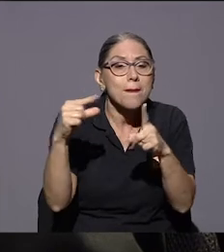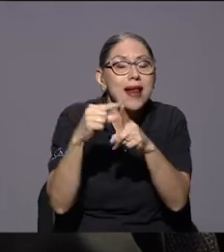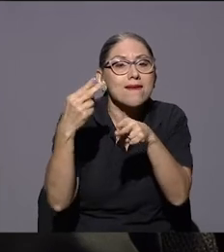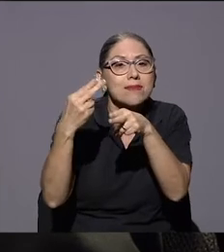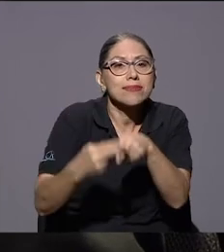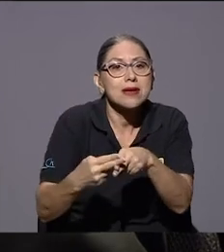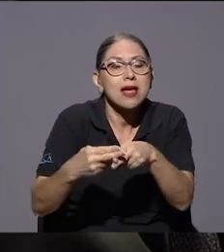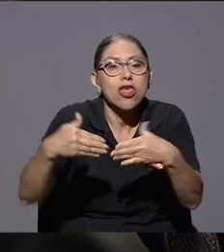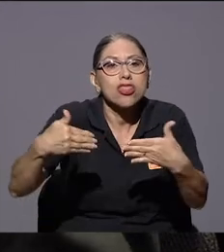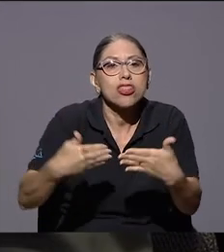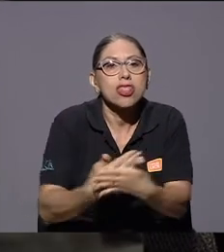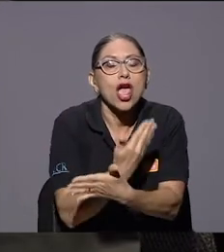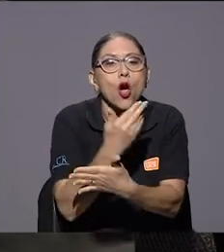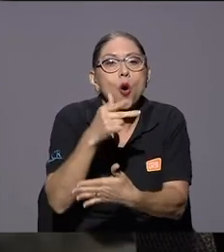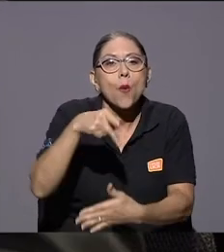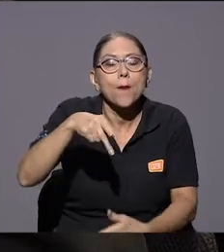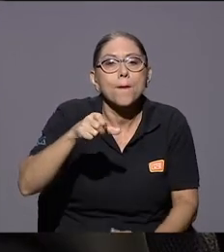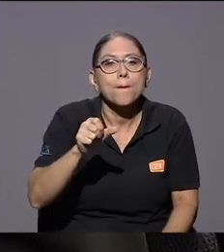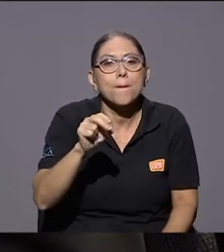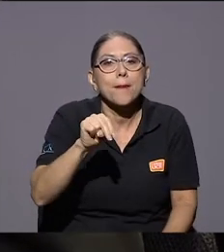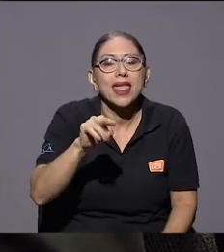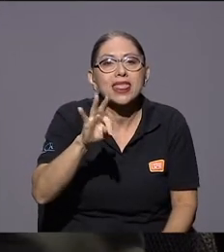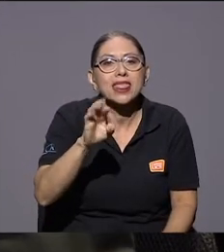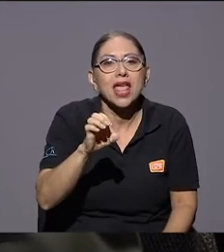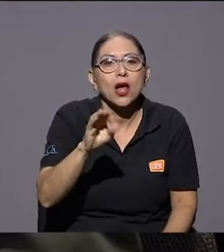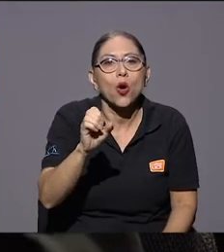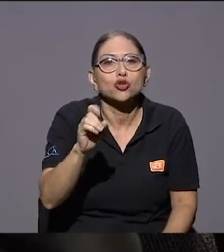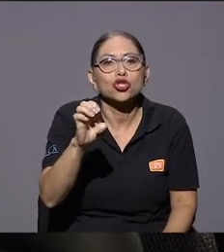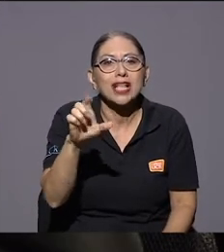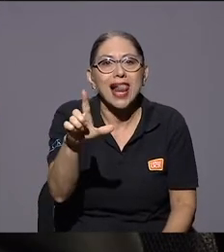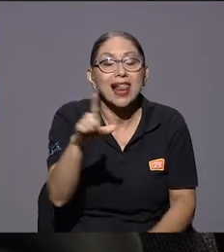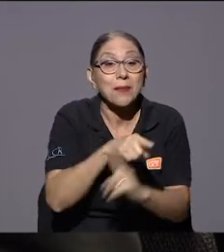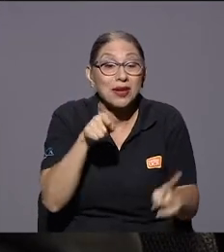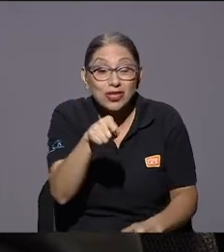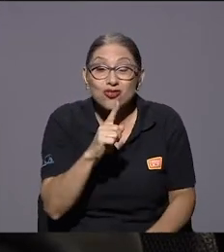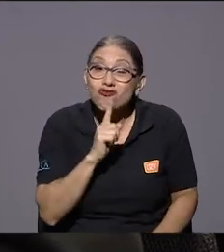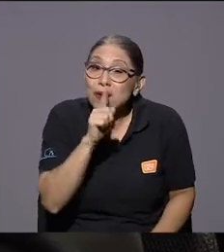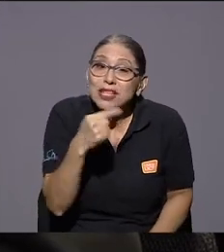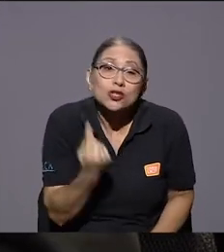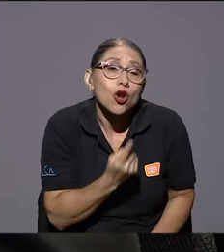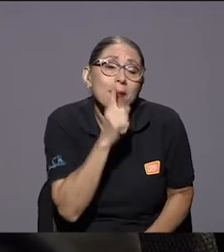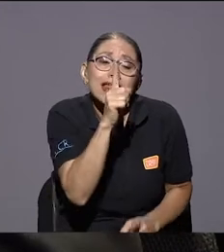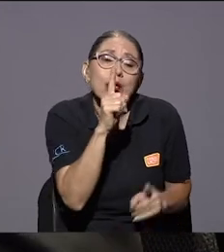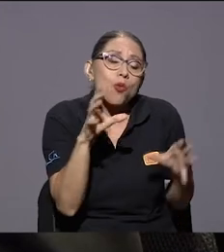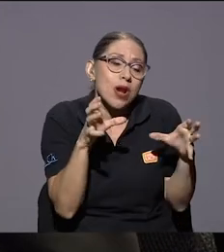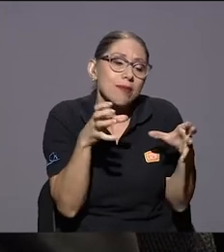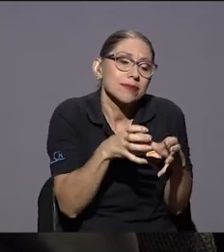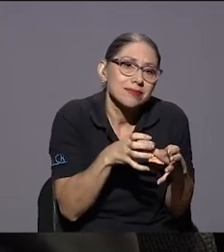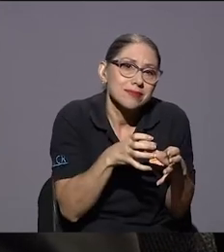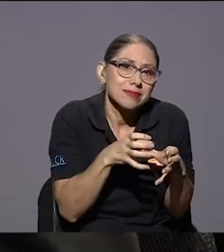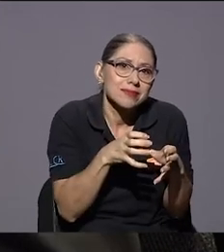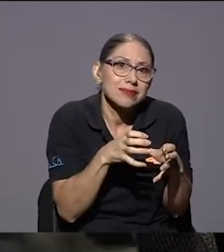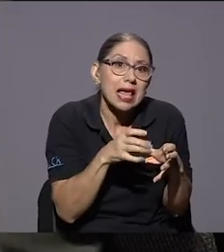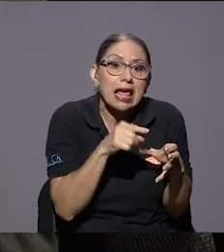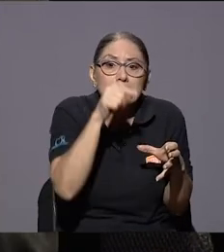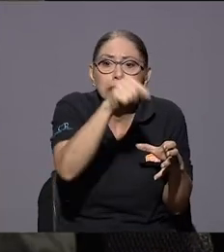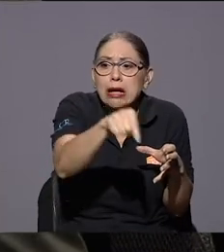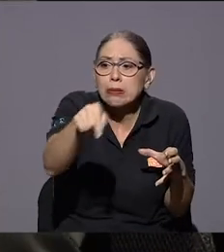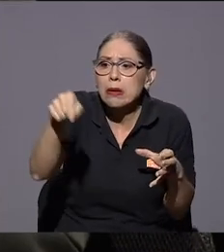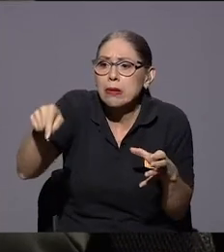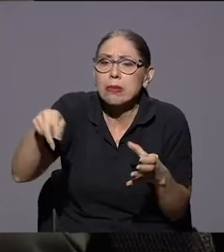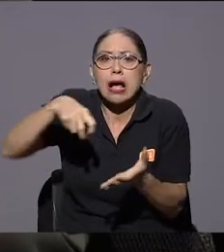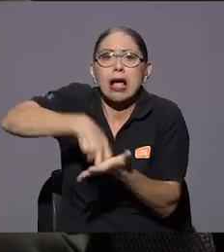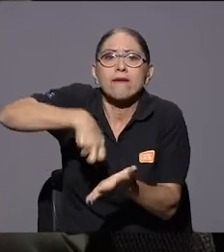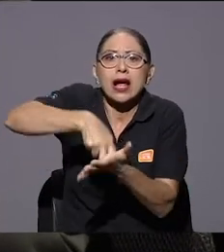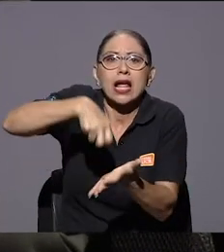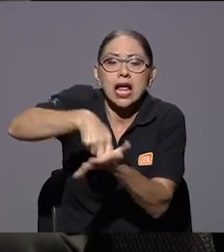neopentecostales. Y eso es una denominación de las múltiples que hay en el campo religioso evangélico. Pero al querer usted